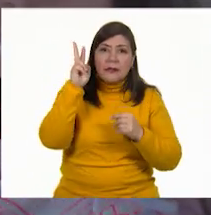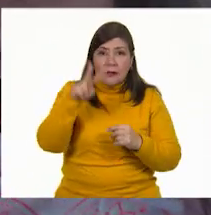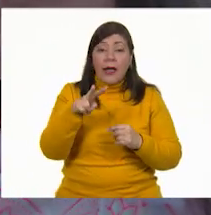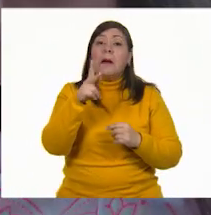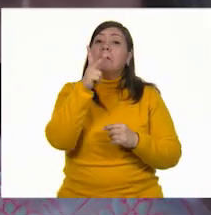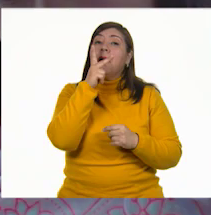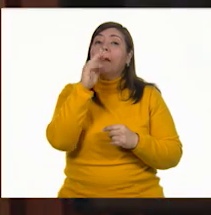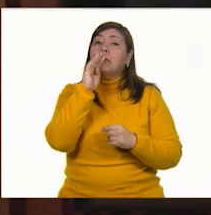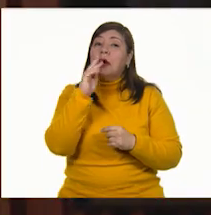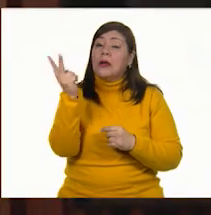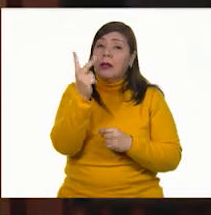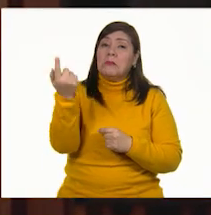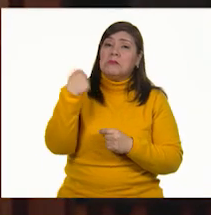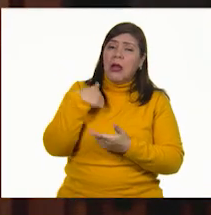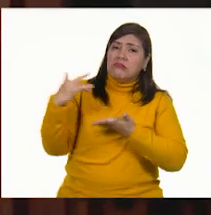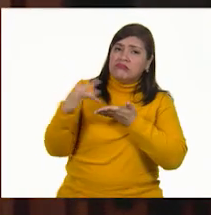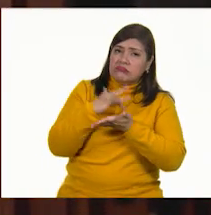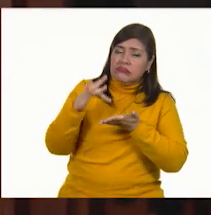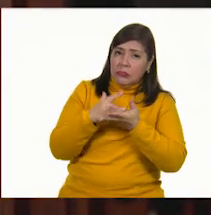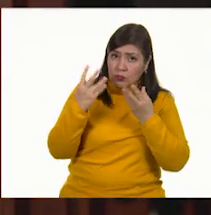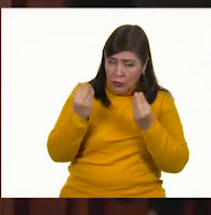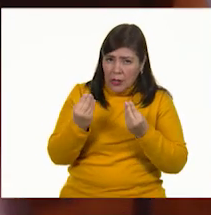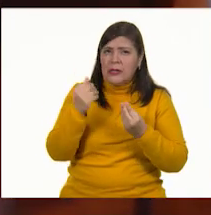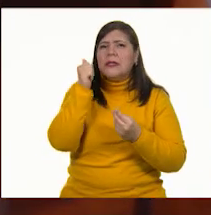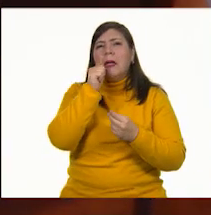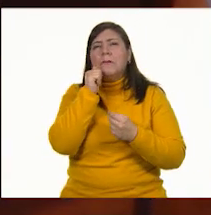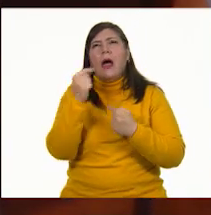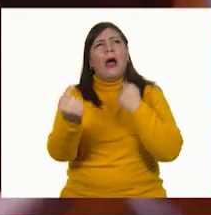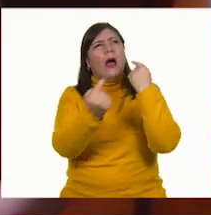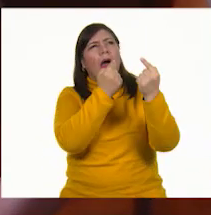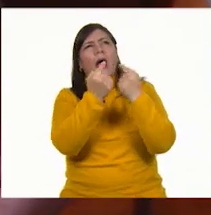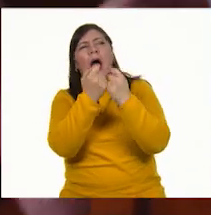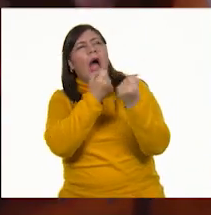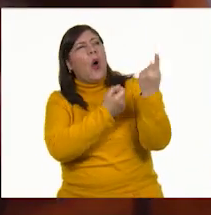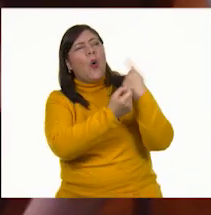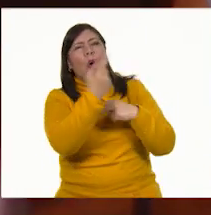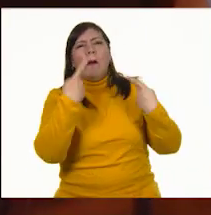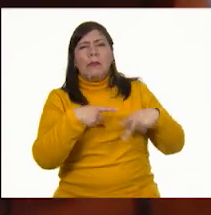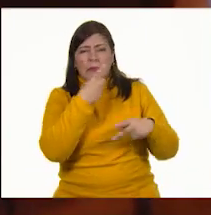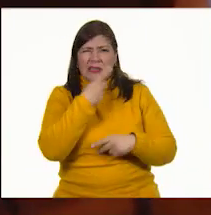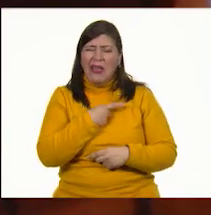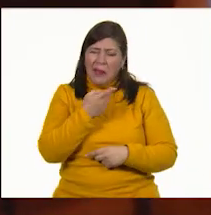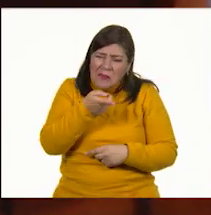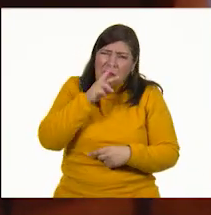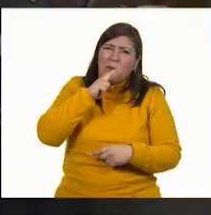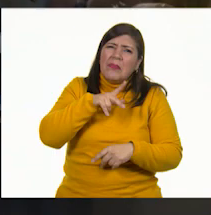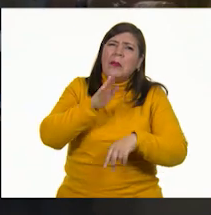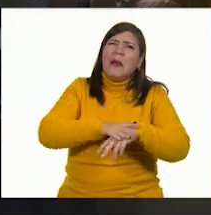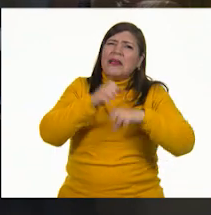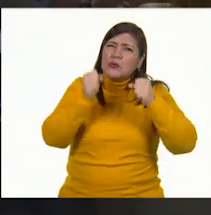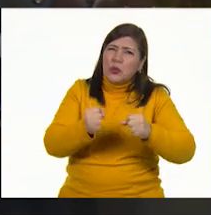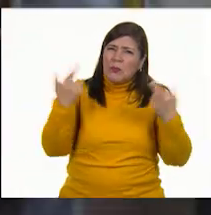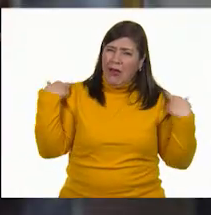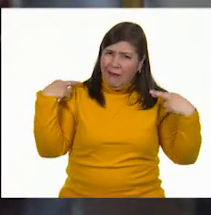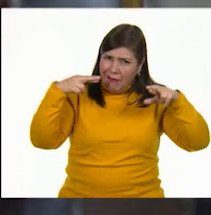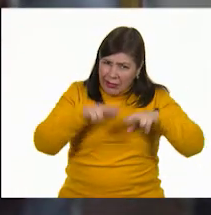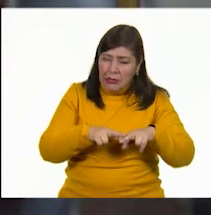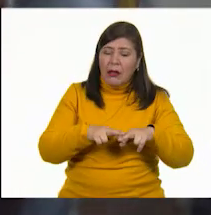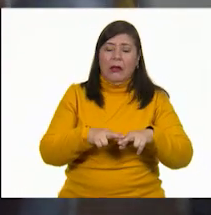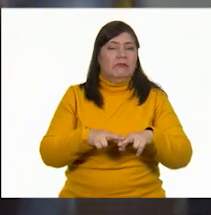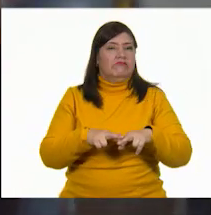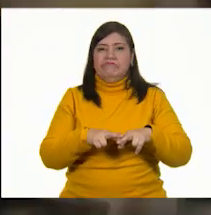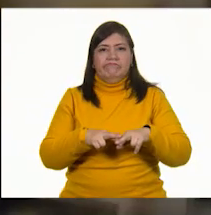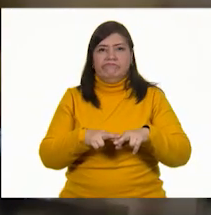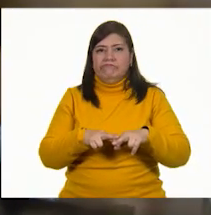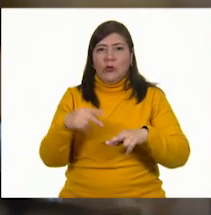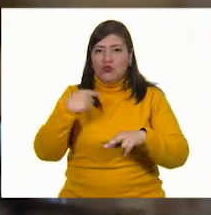papás siempre me apoyaban, nunca faltó quien me dijera, ¿por qué mejor no te conviertes en maestra? Estudiar física